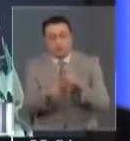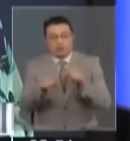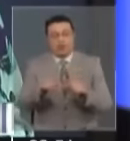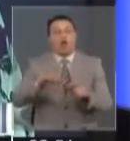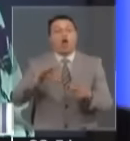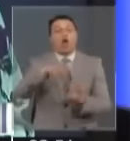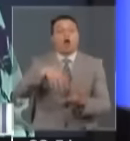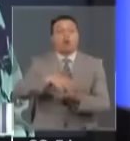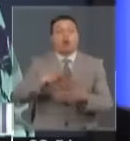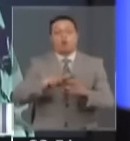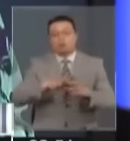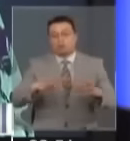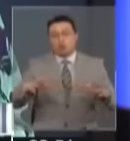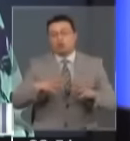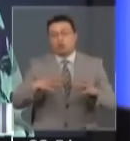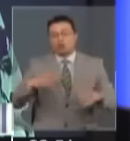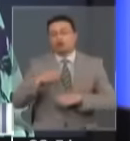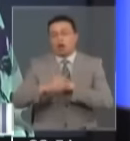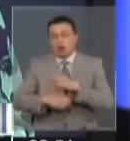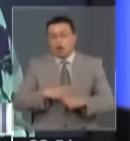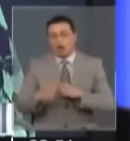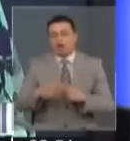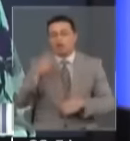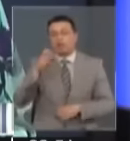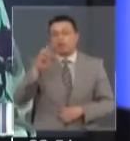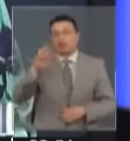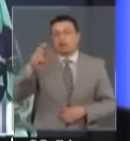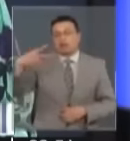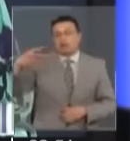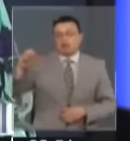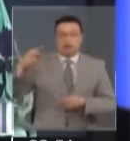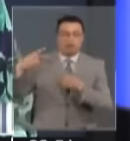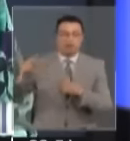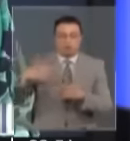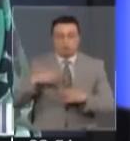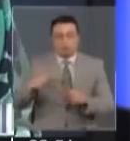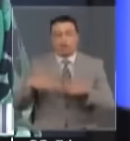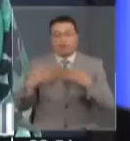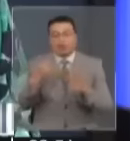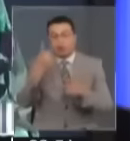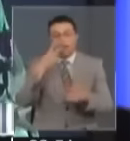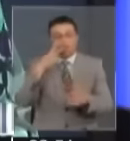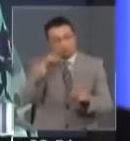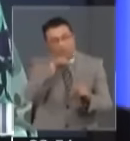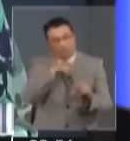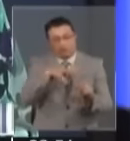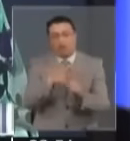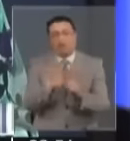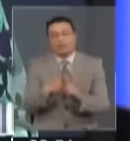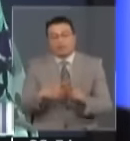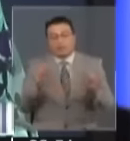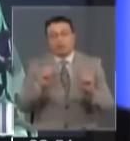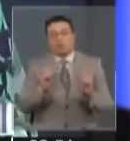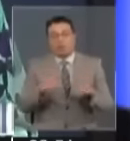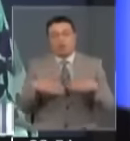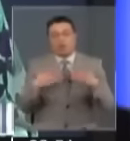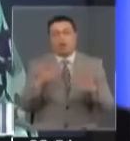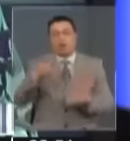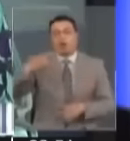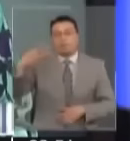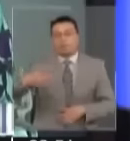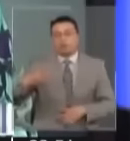lleva tantos años en la derecha, de poder entregarle una visión distinta y poder generar un municipio a